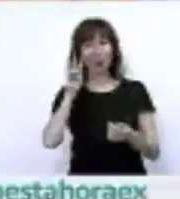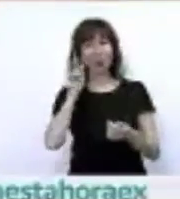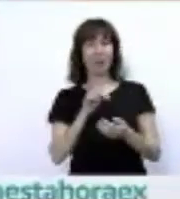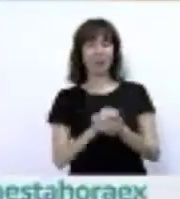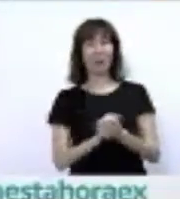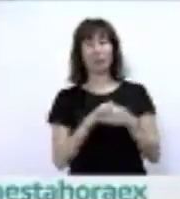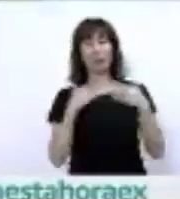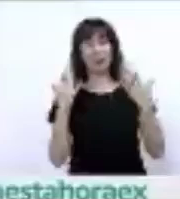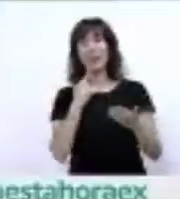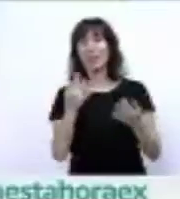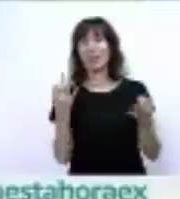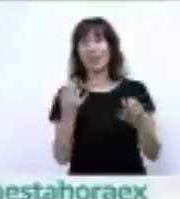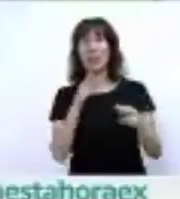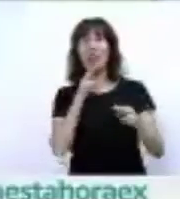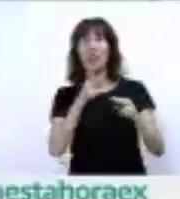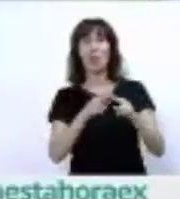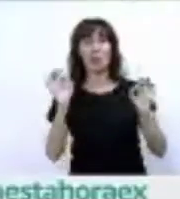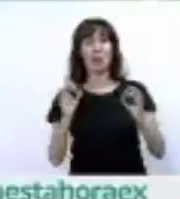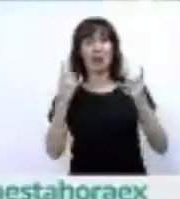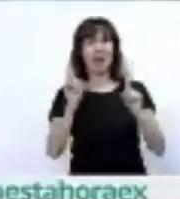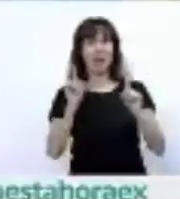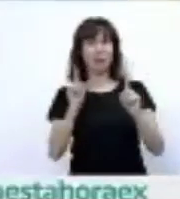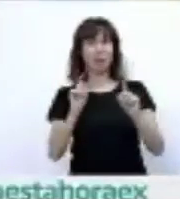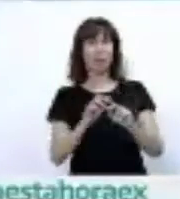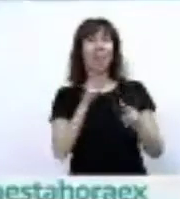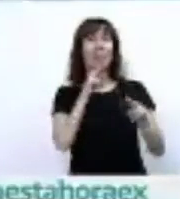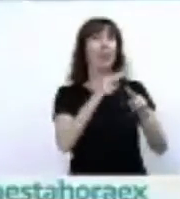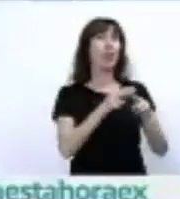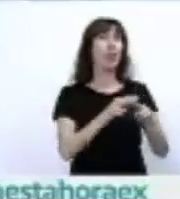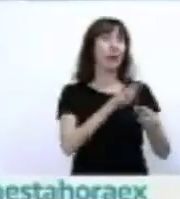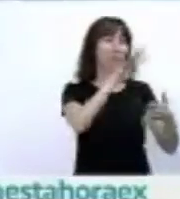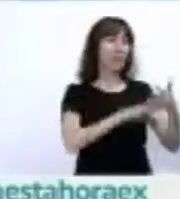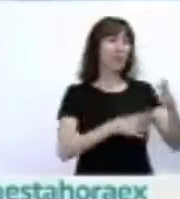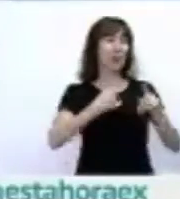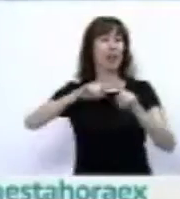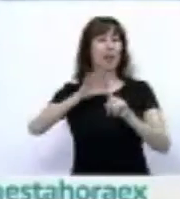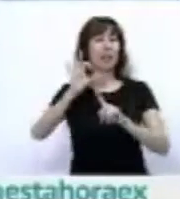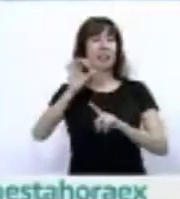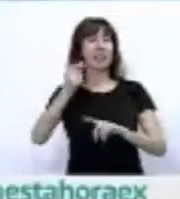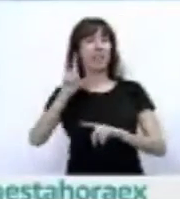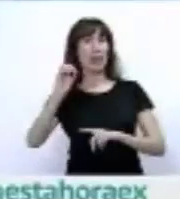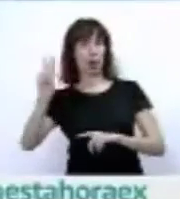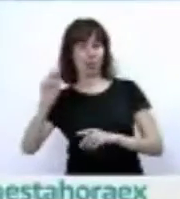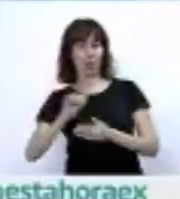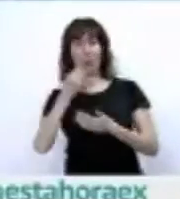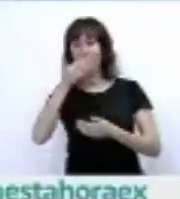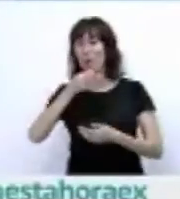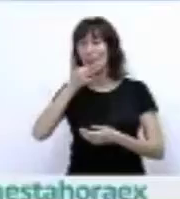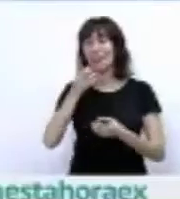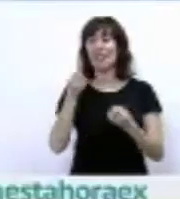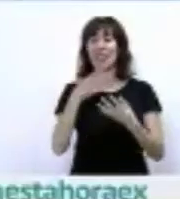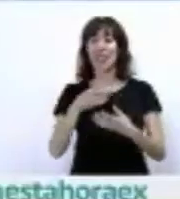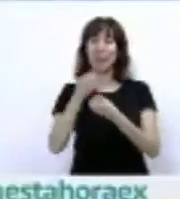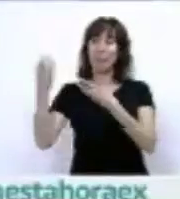Bueno, dicen que el nombre no es muy original, es la fusión entre Barcelona y Salou, que es donde están afincados estos tres miembros. Muy buenas tardes. Muy buenas tardes, ¿qué tal? Bienvenidos a